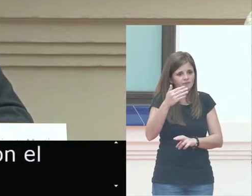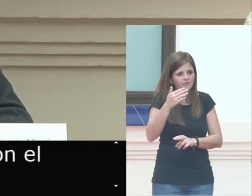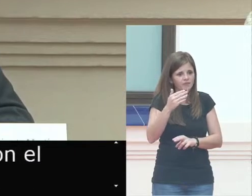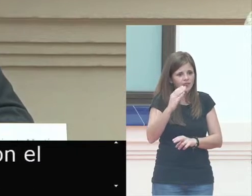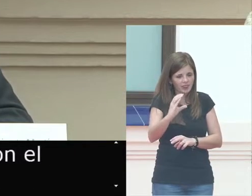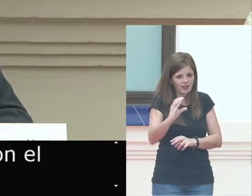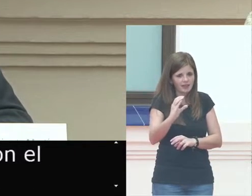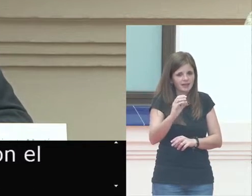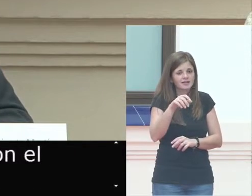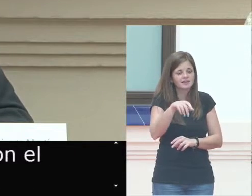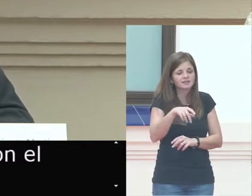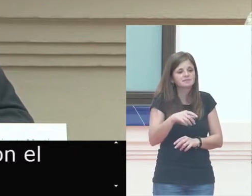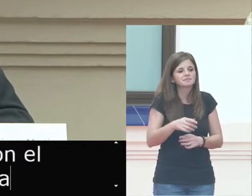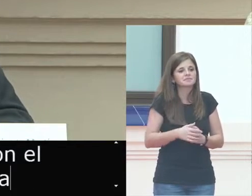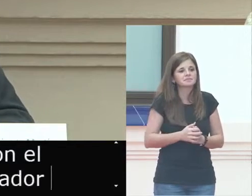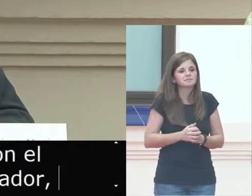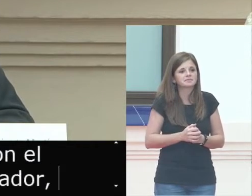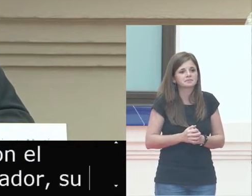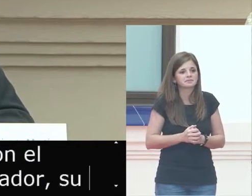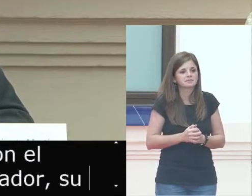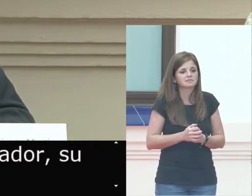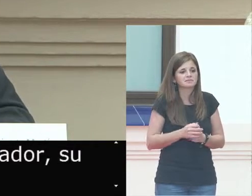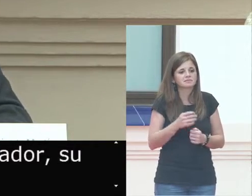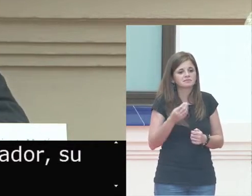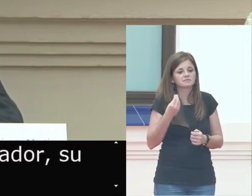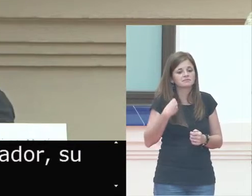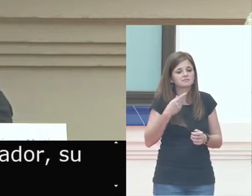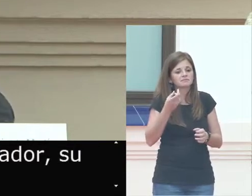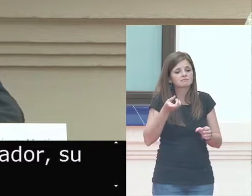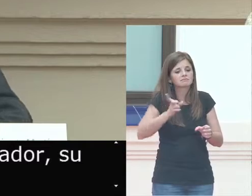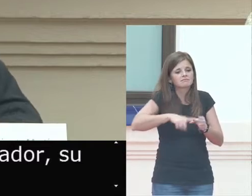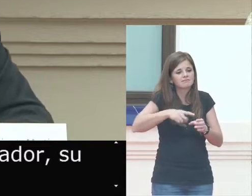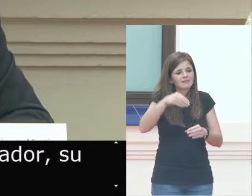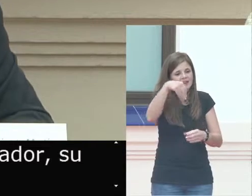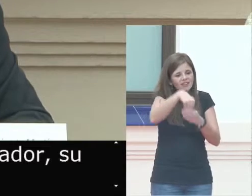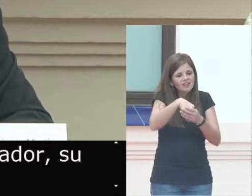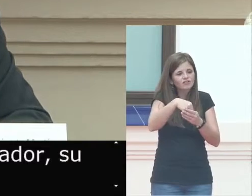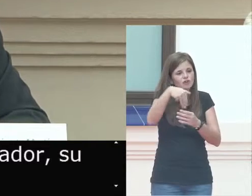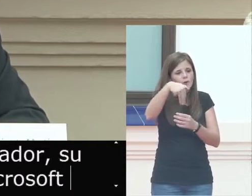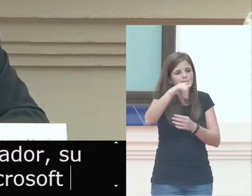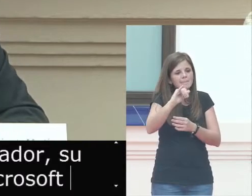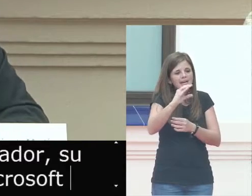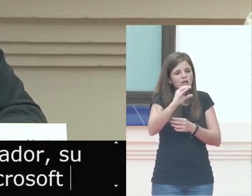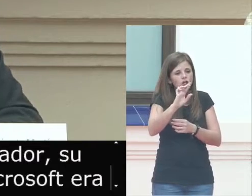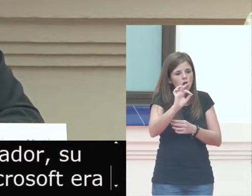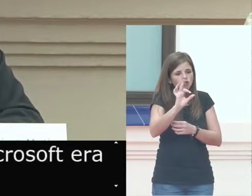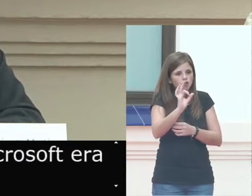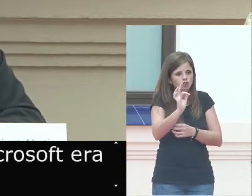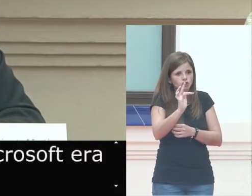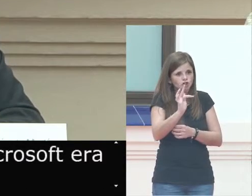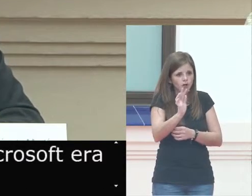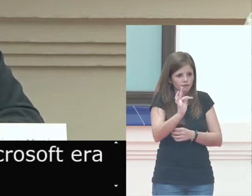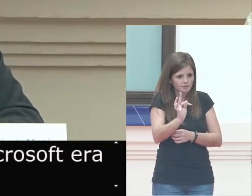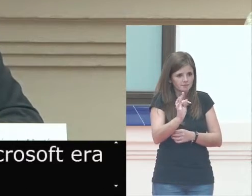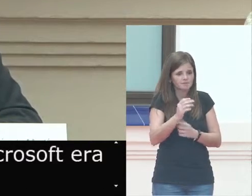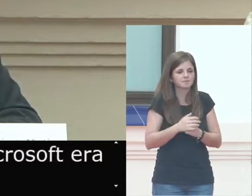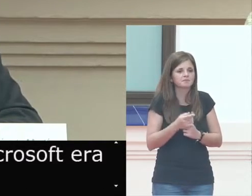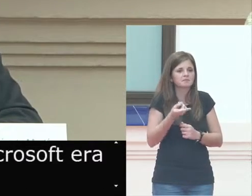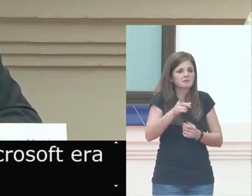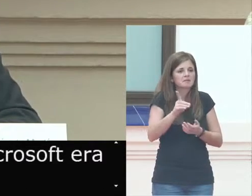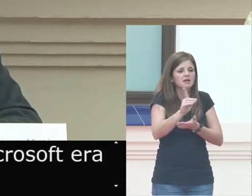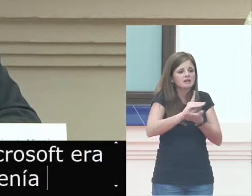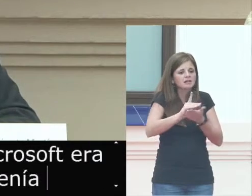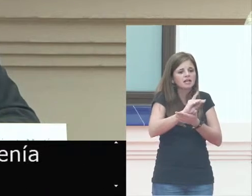su antiguo convenor, que pertenece a Microsoft, era uno de los vocales, y luego también tenía mucho contacto con el